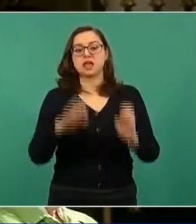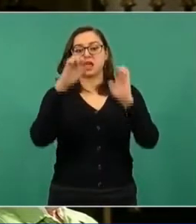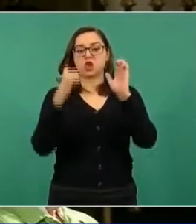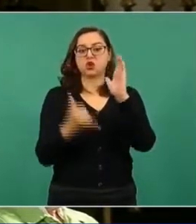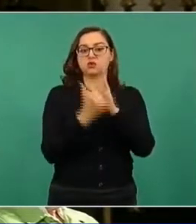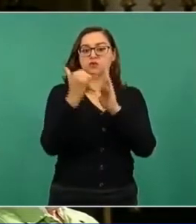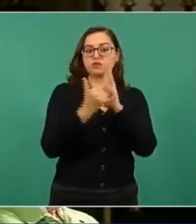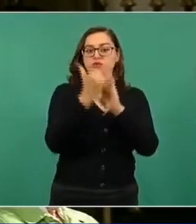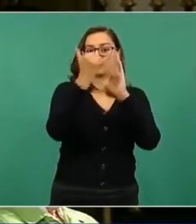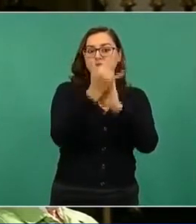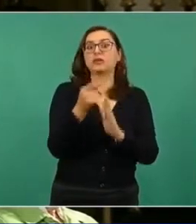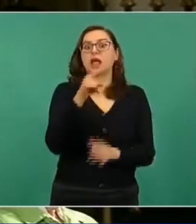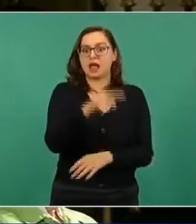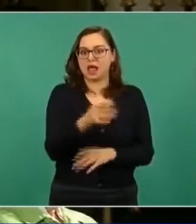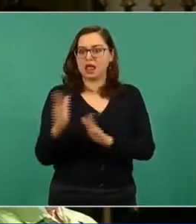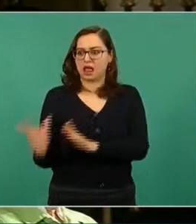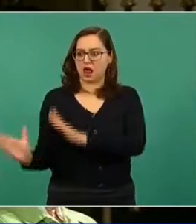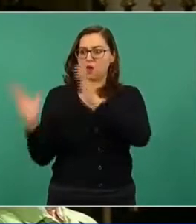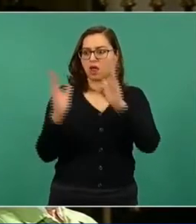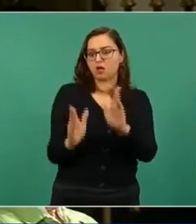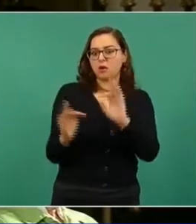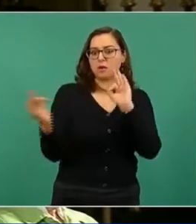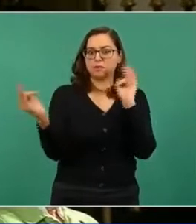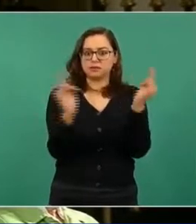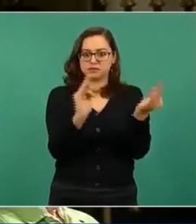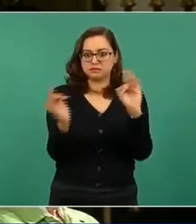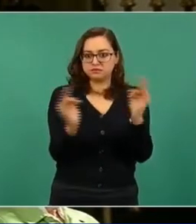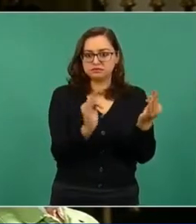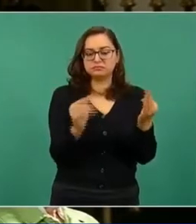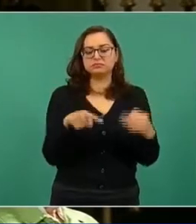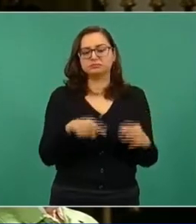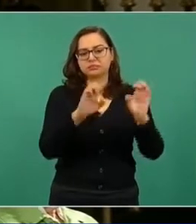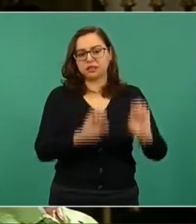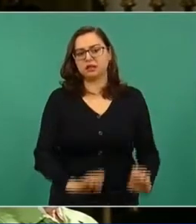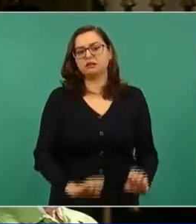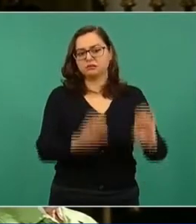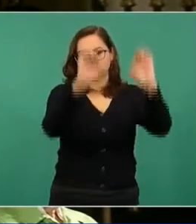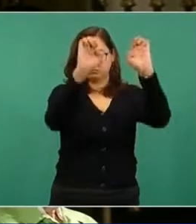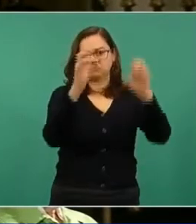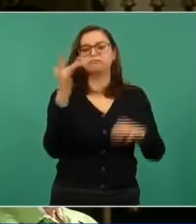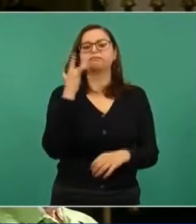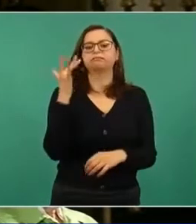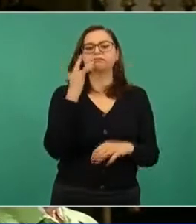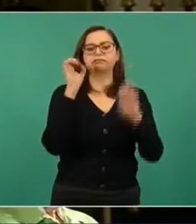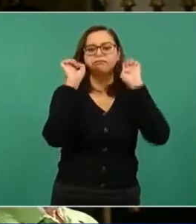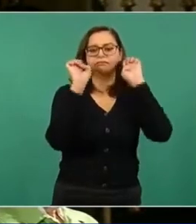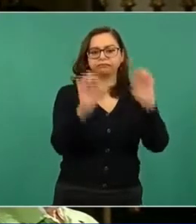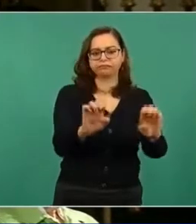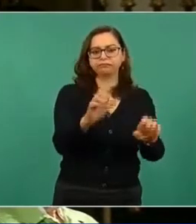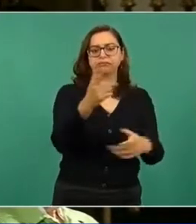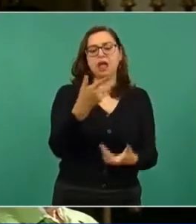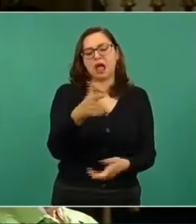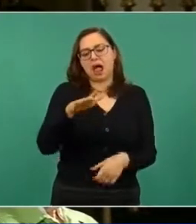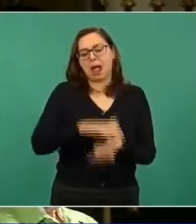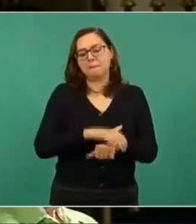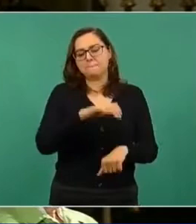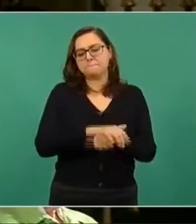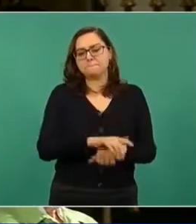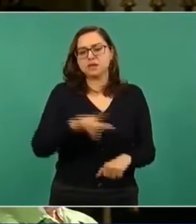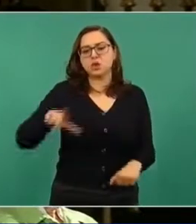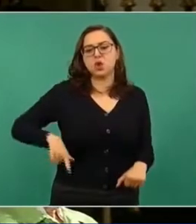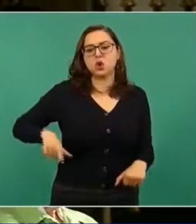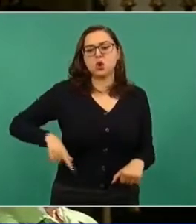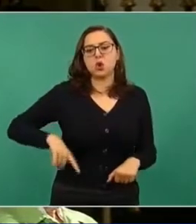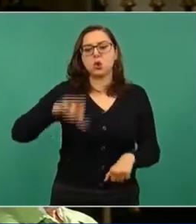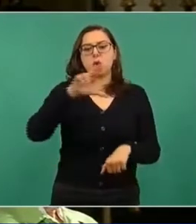en un clúster privado, en un fraccionamiento de lujo, que lo separaba de ella solo una barda, pero que además es amigo del gobernador y es